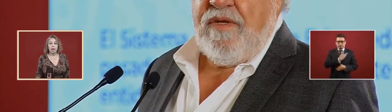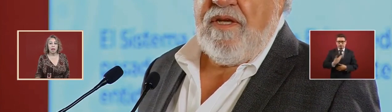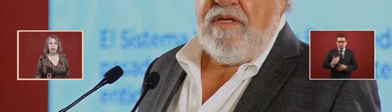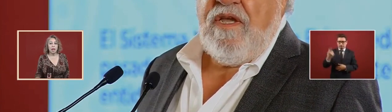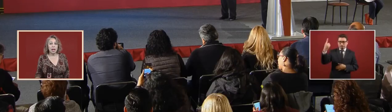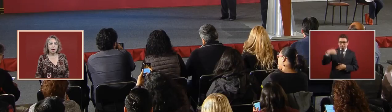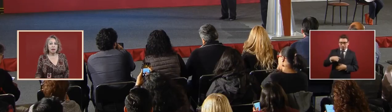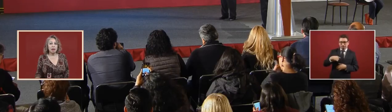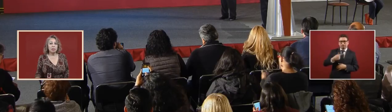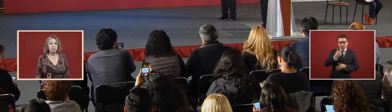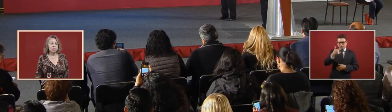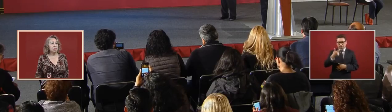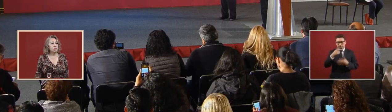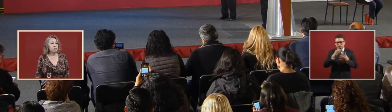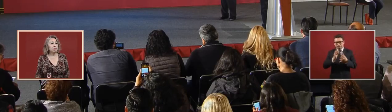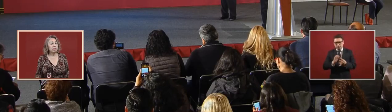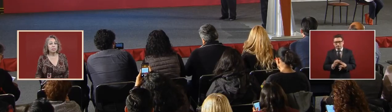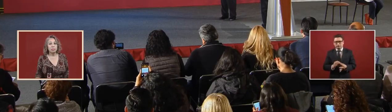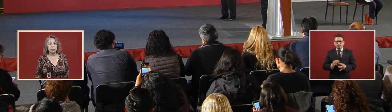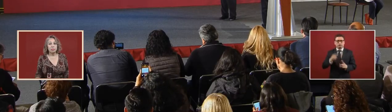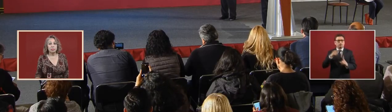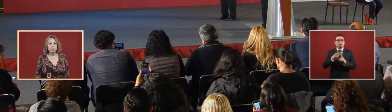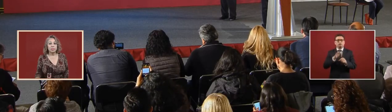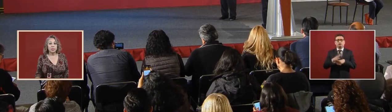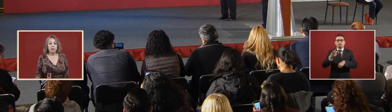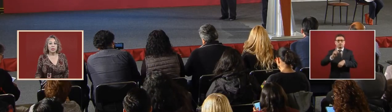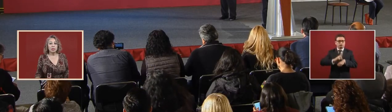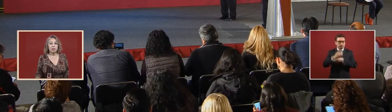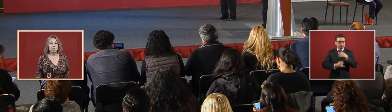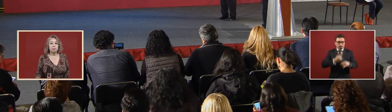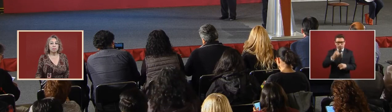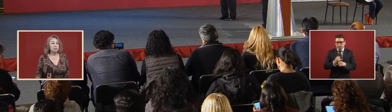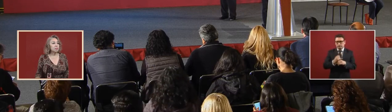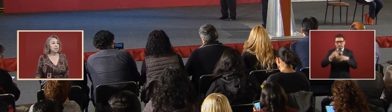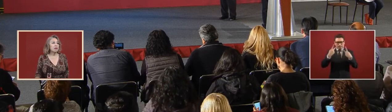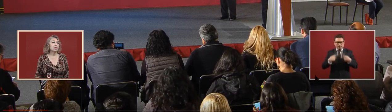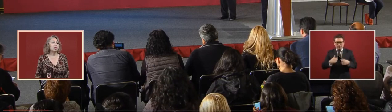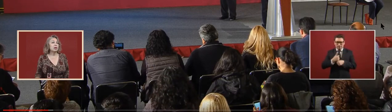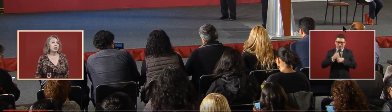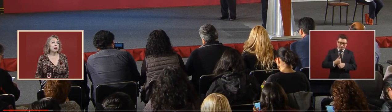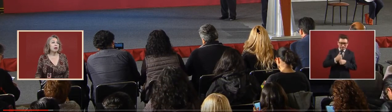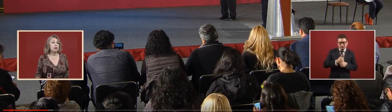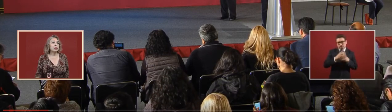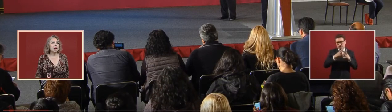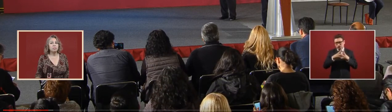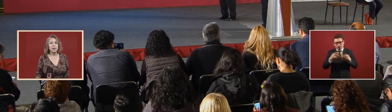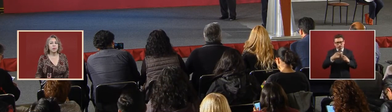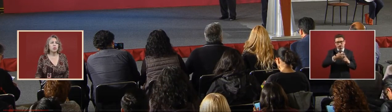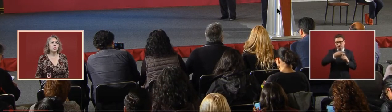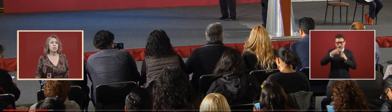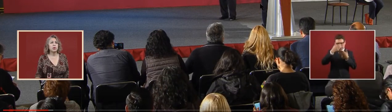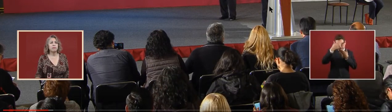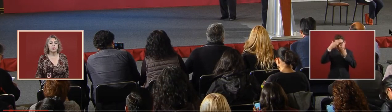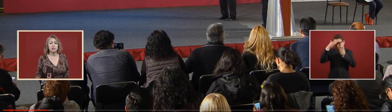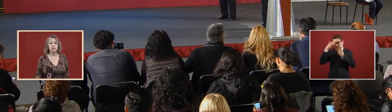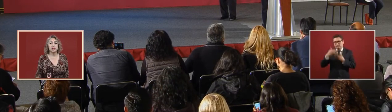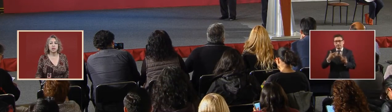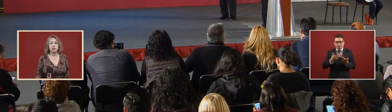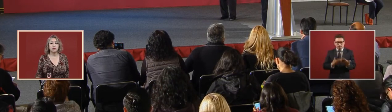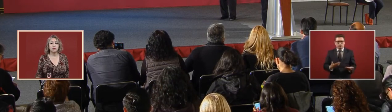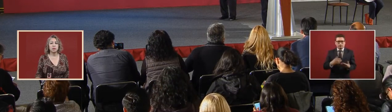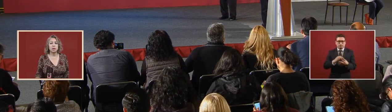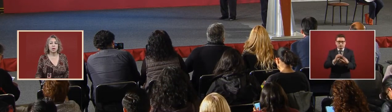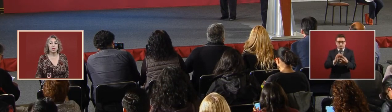la República con motivo del Día Internacional de las Víctimas de Desaparición Forzada, que vamos a